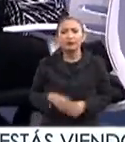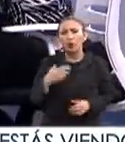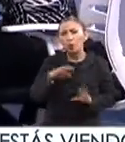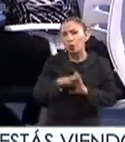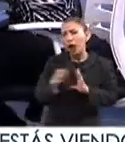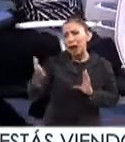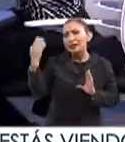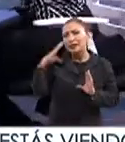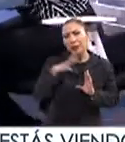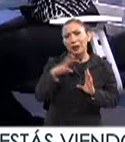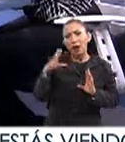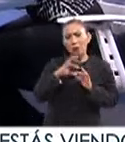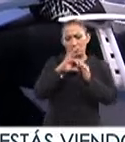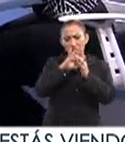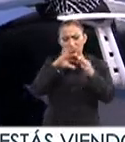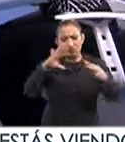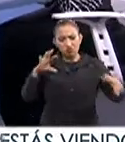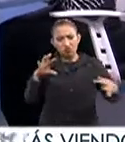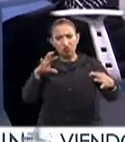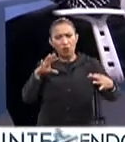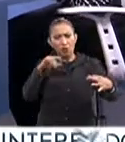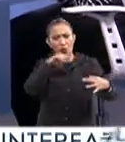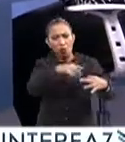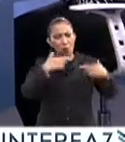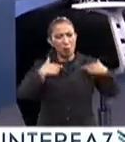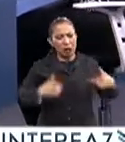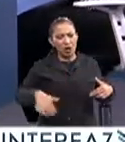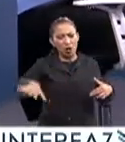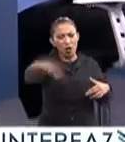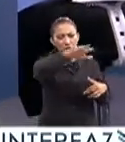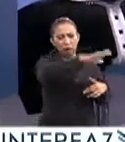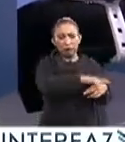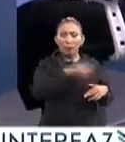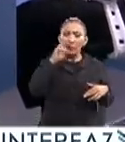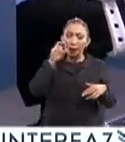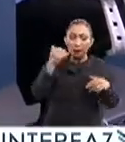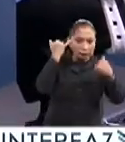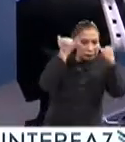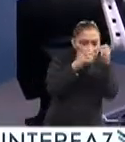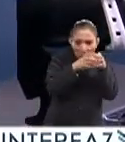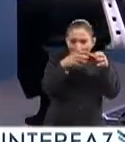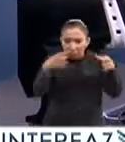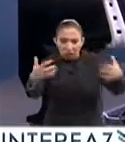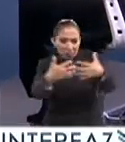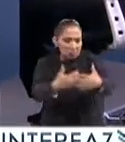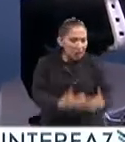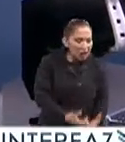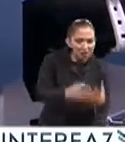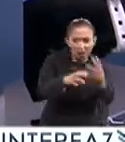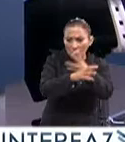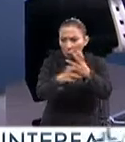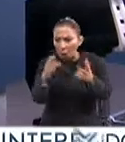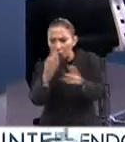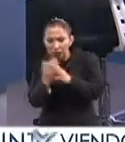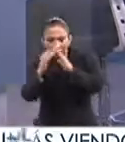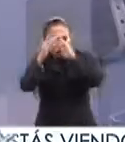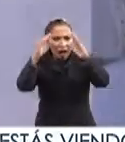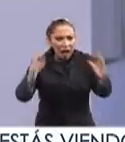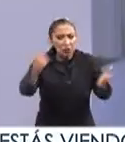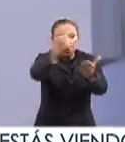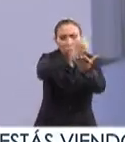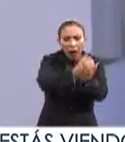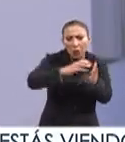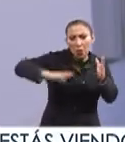especie de ruptura, ¿no? De desconexión en la humanidad. Empezamos a desarrollarnos, se generó la etapa